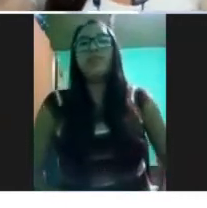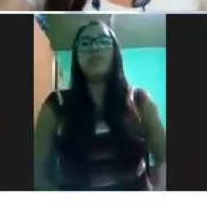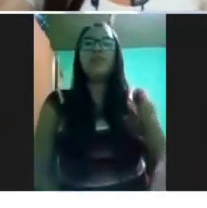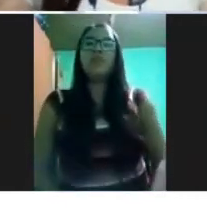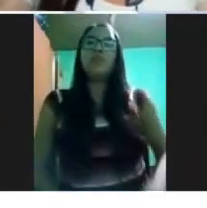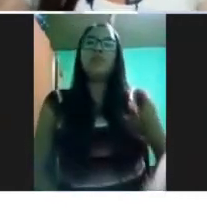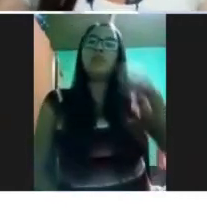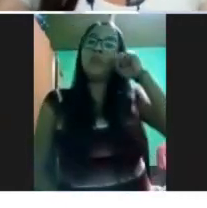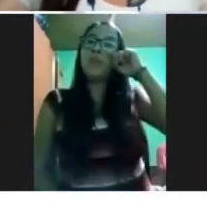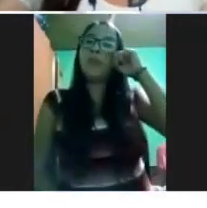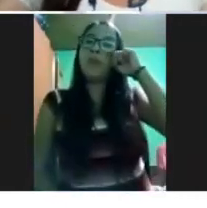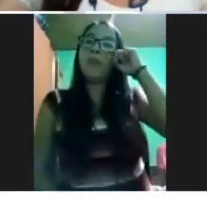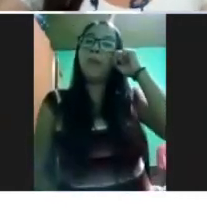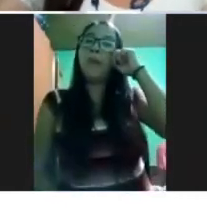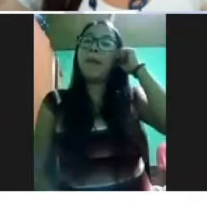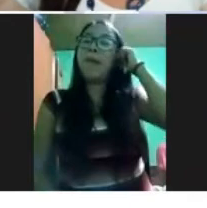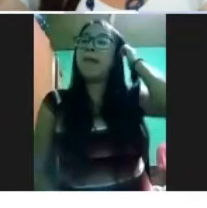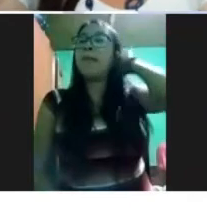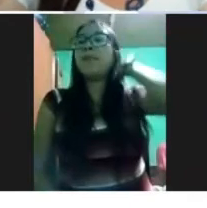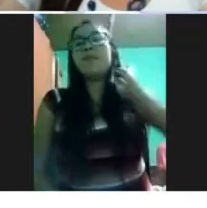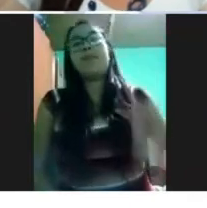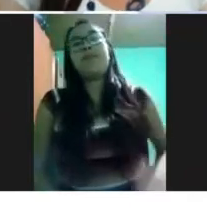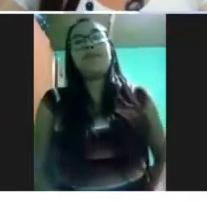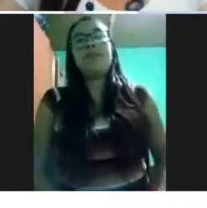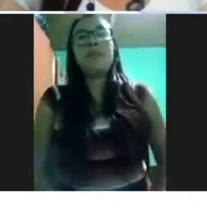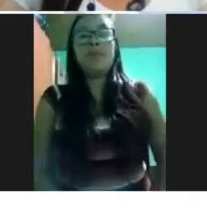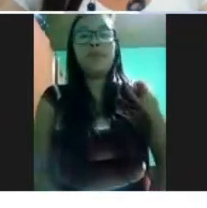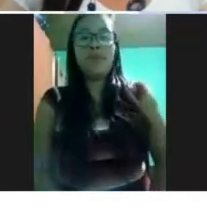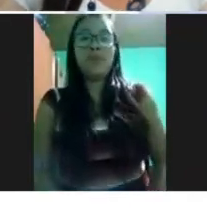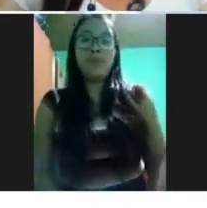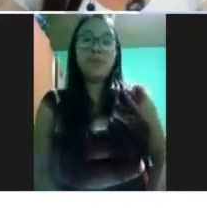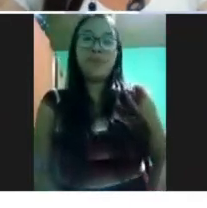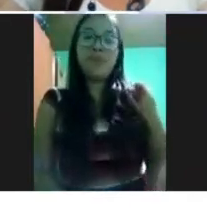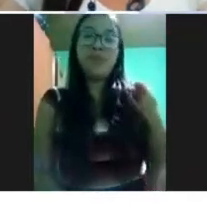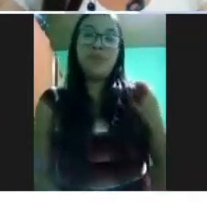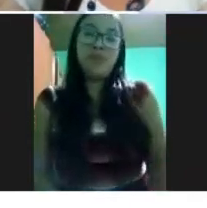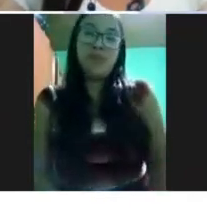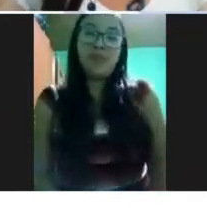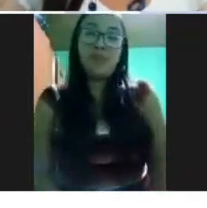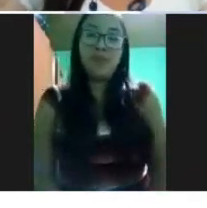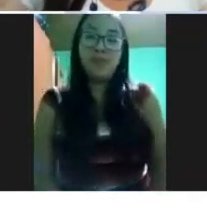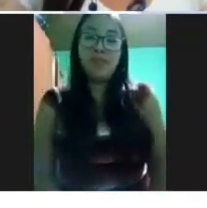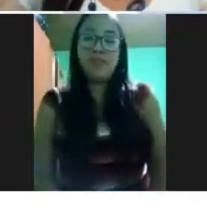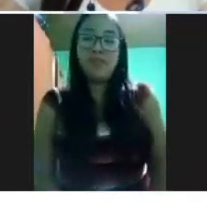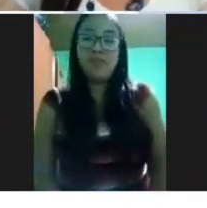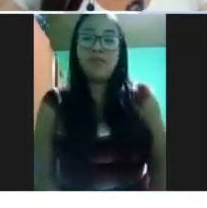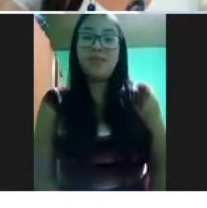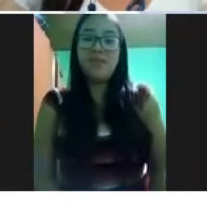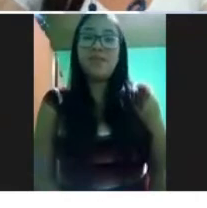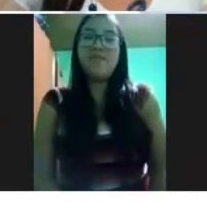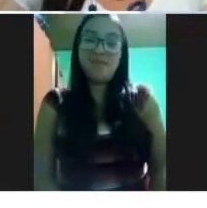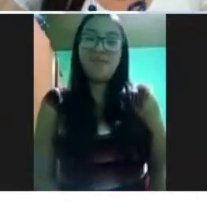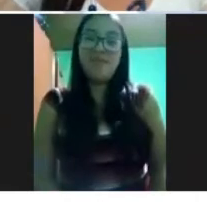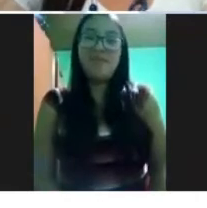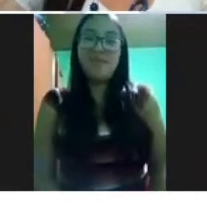tú mencionas y pues haciendo un poco de referencia a eso, una vez en un hospital X me tocó ver lo que tú estás diciendo,